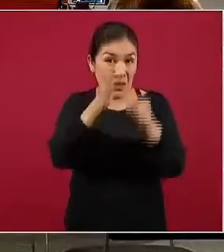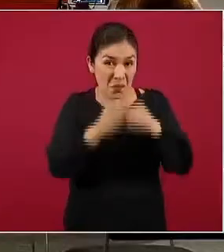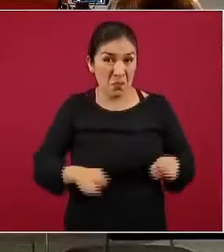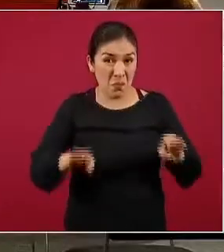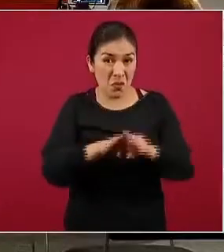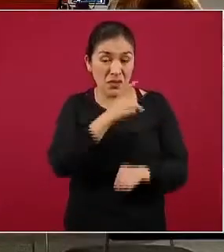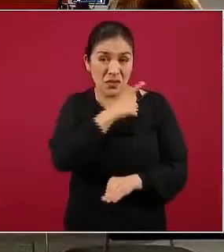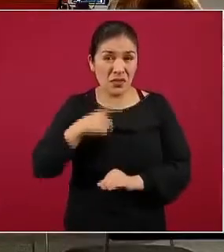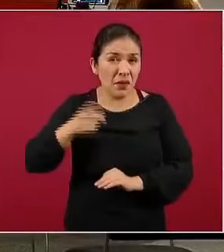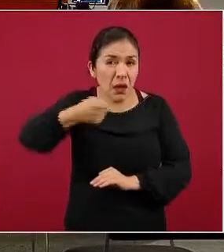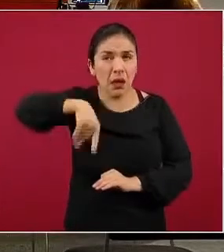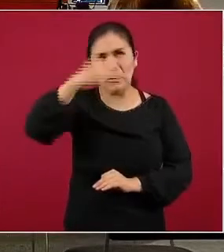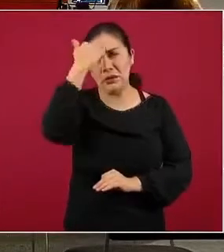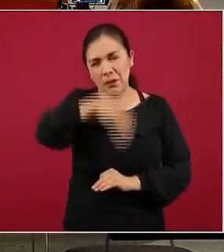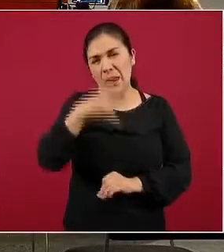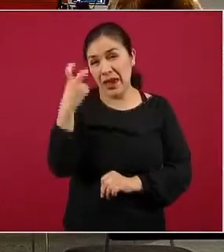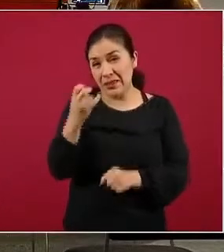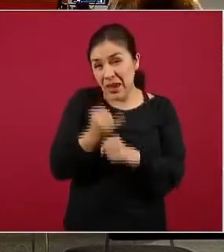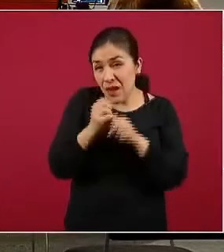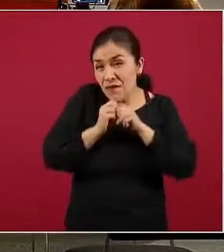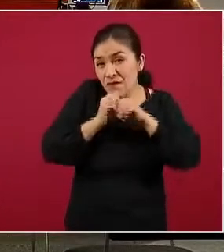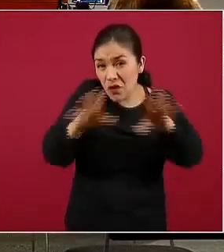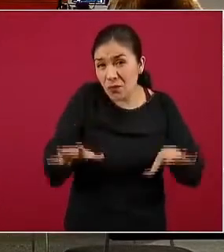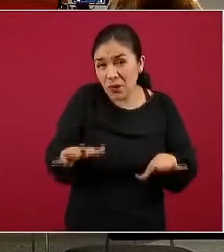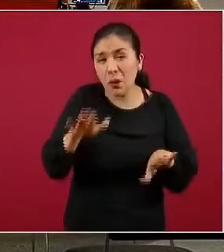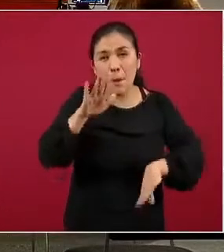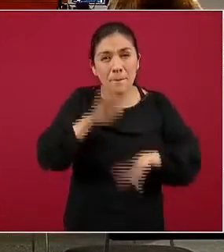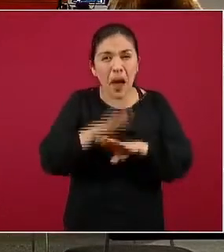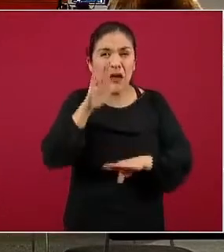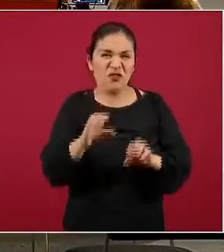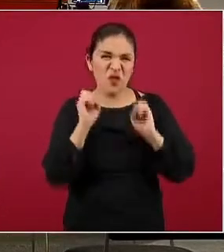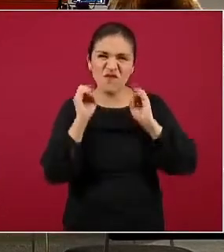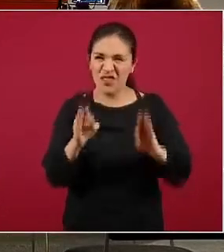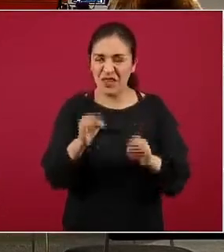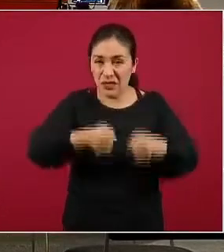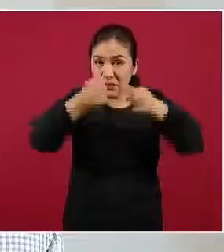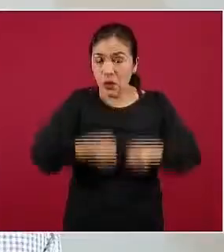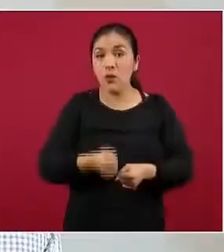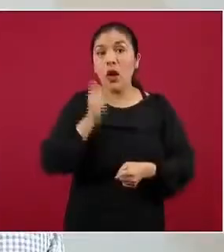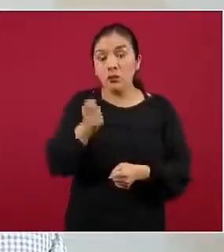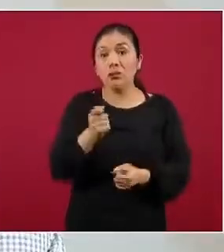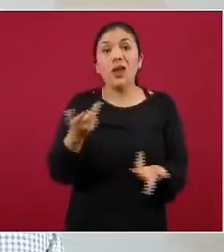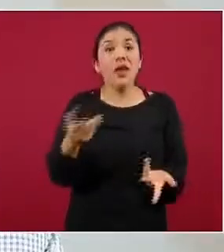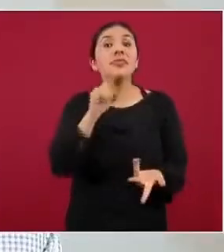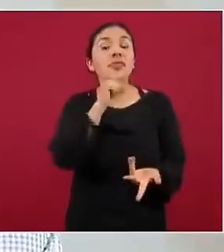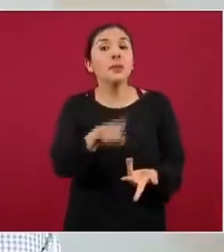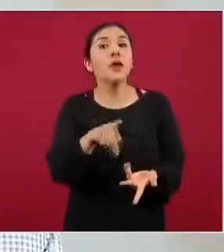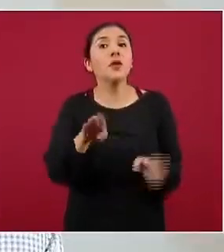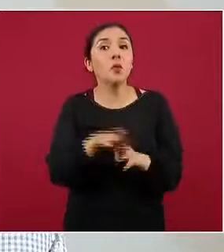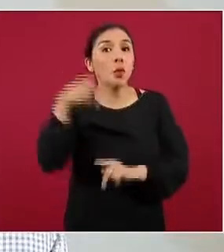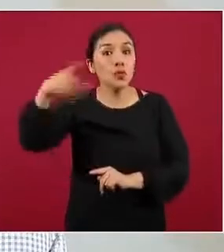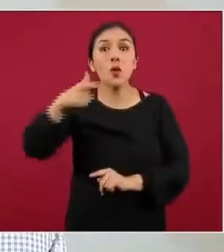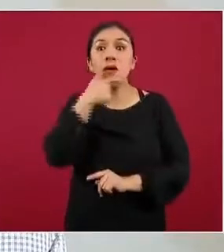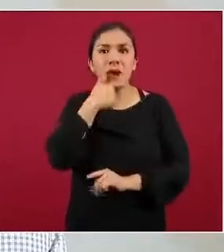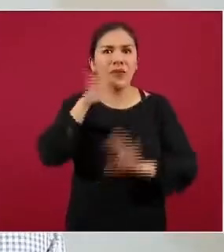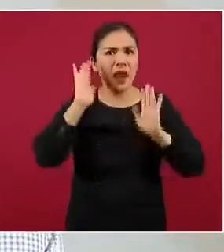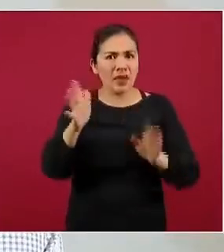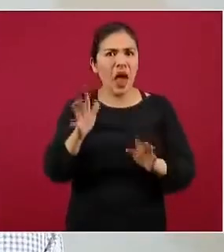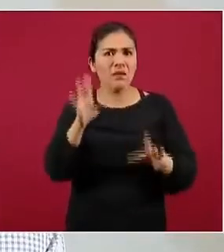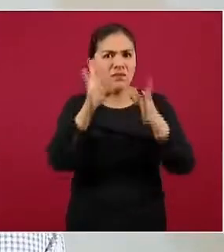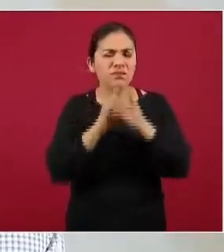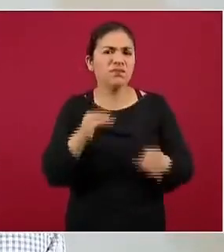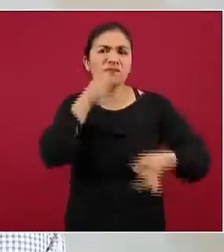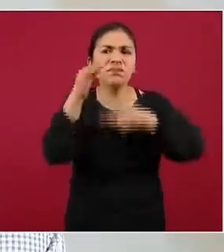que resaltar de la información que se tiene hasta el momento de manera oficial y que inclusive Inglaterra ha publicado